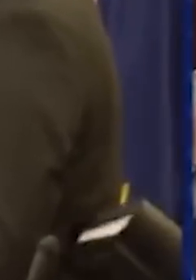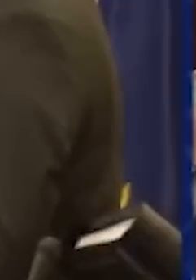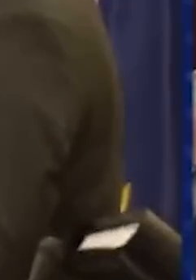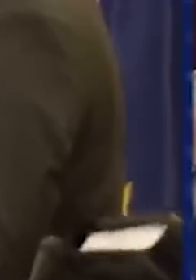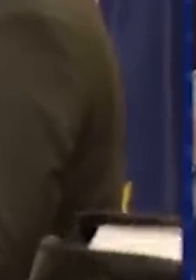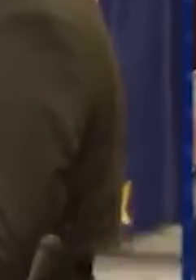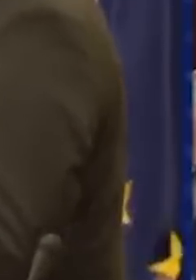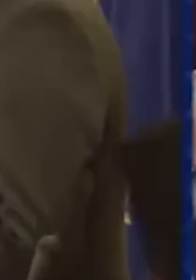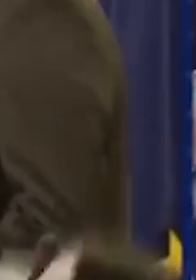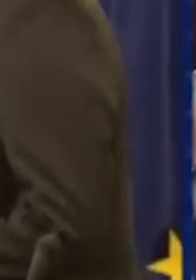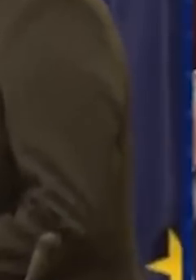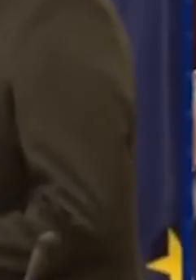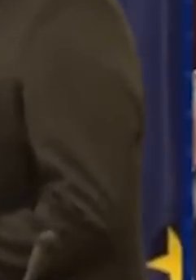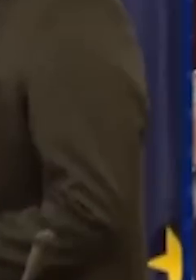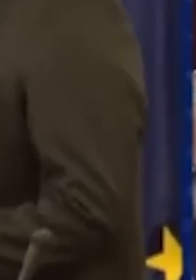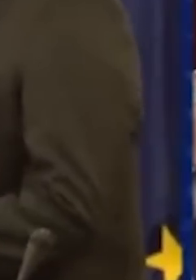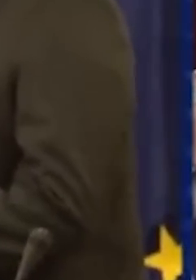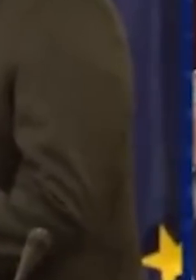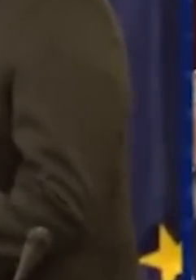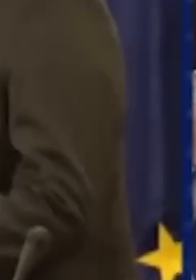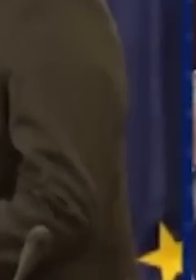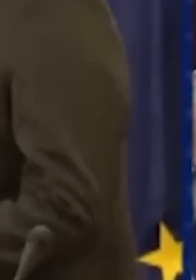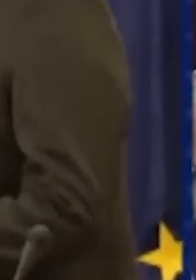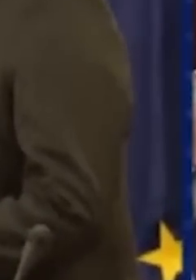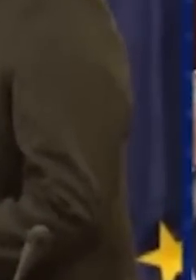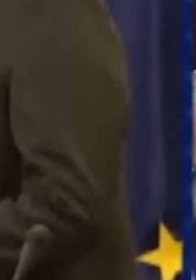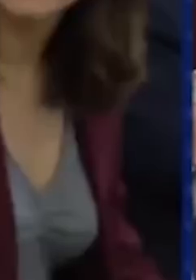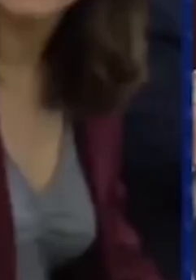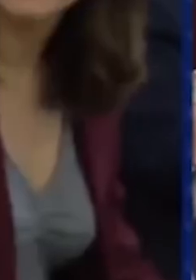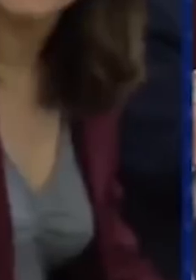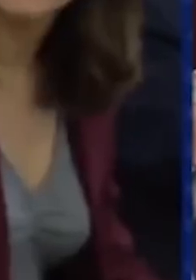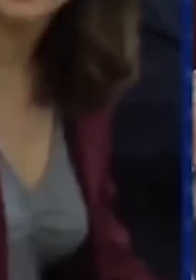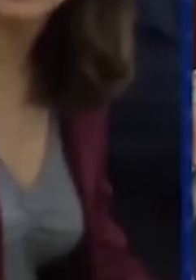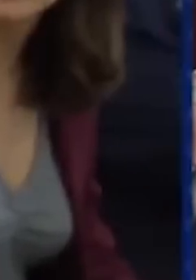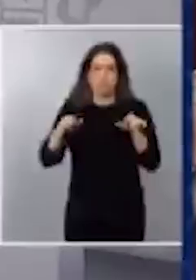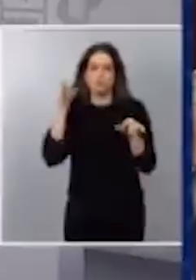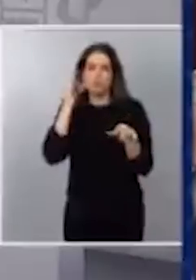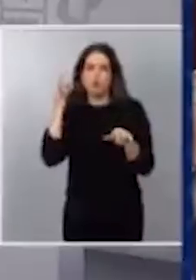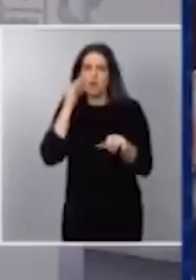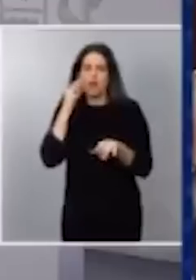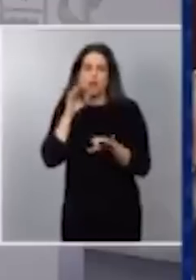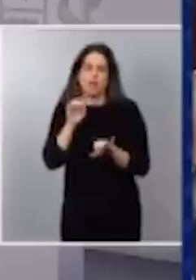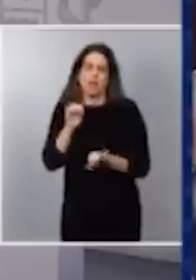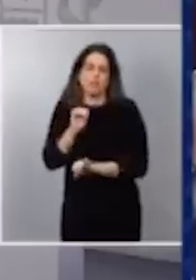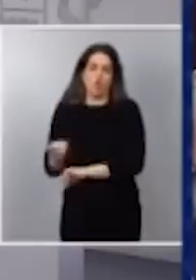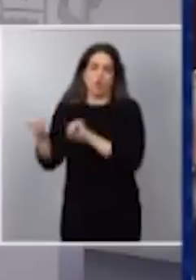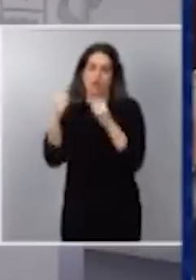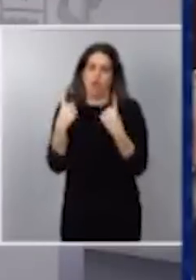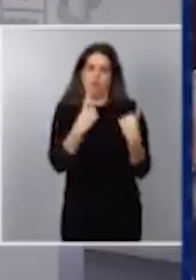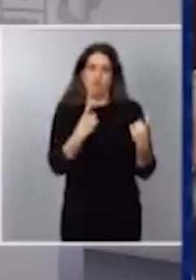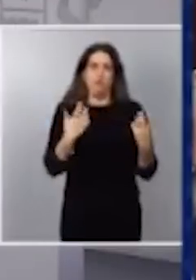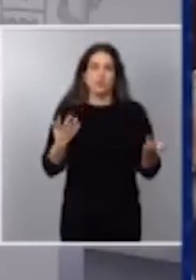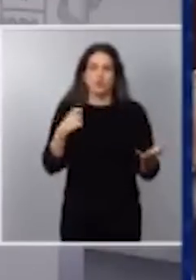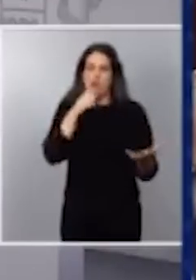con aplicando ese criterio la ley de supuestos se Consideró que era constitucional con ciertas condiciones y